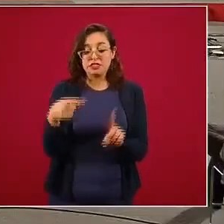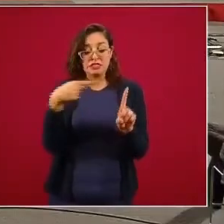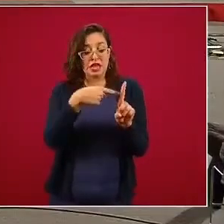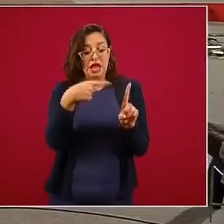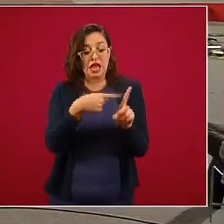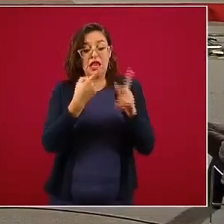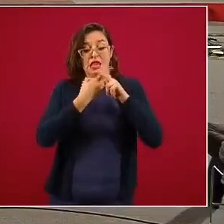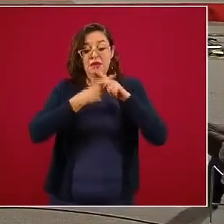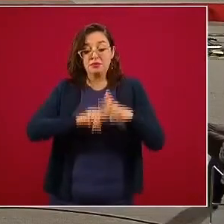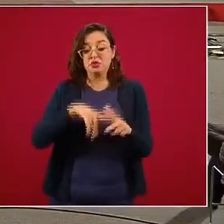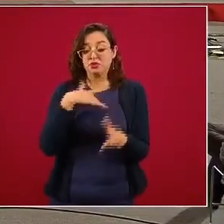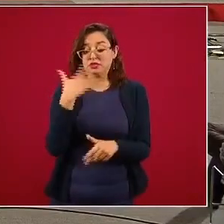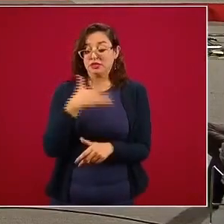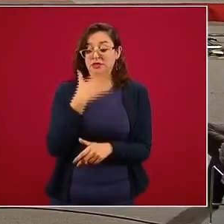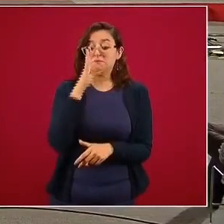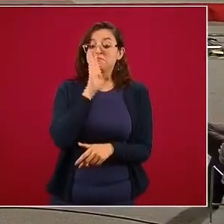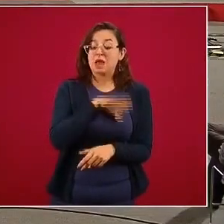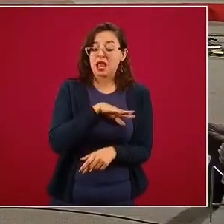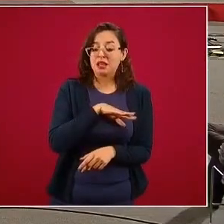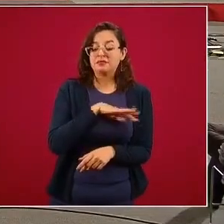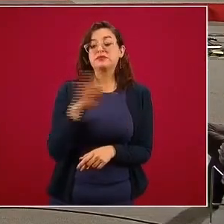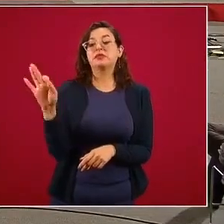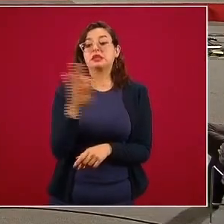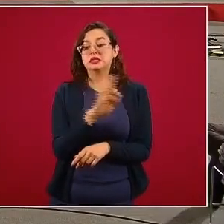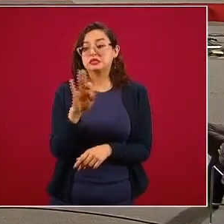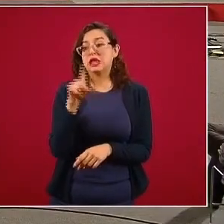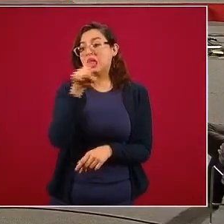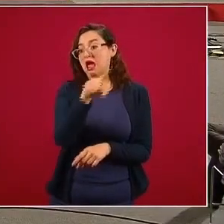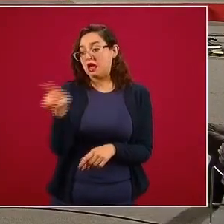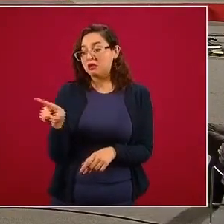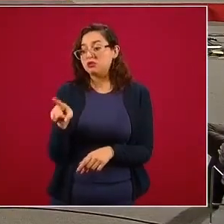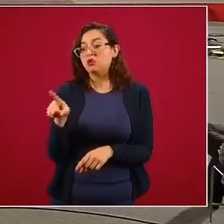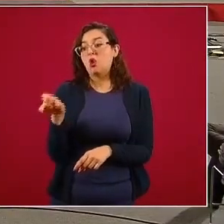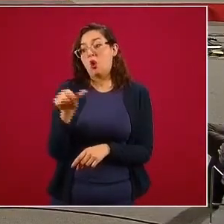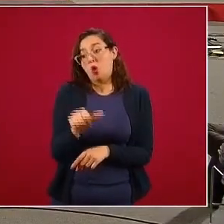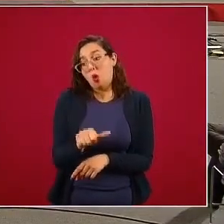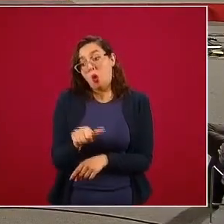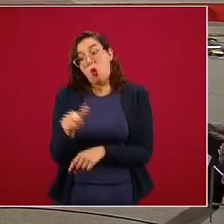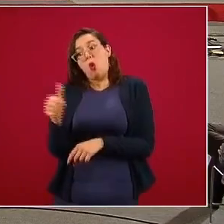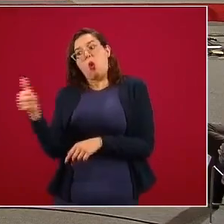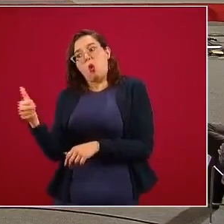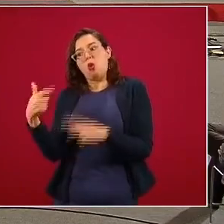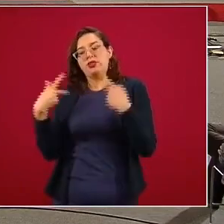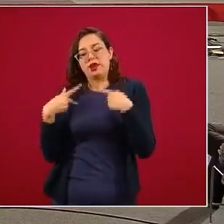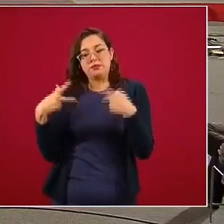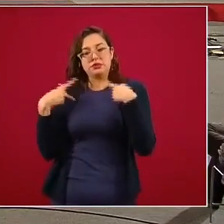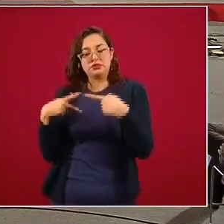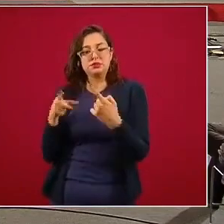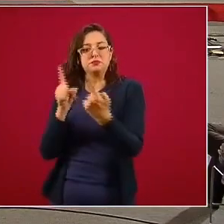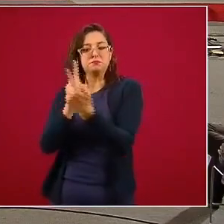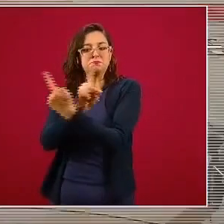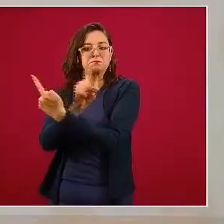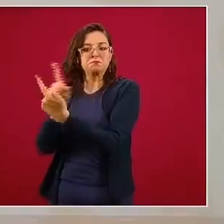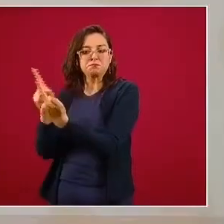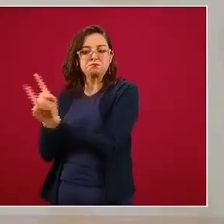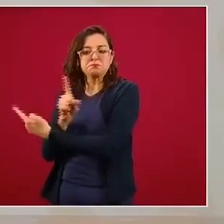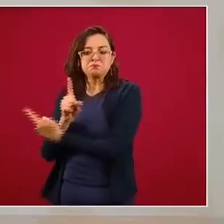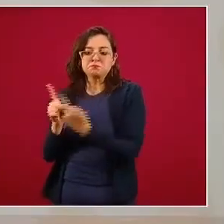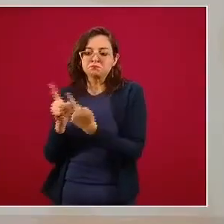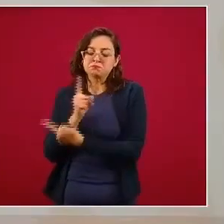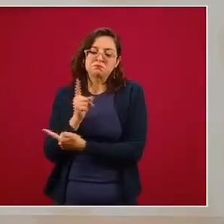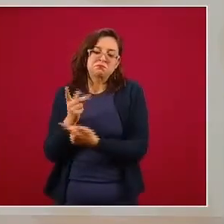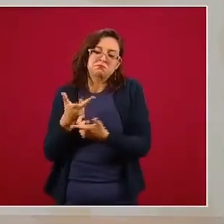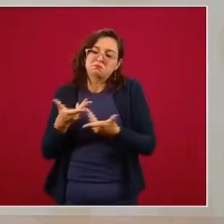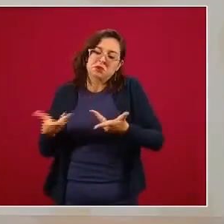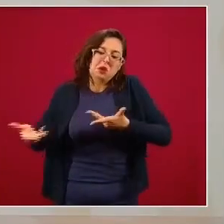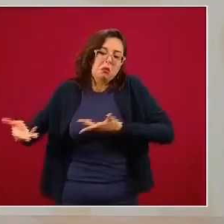de síntomas, estas personas pueden haber tenido un contacto común para todas ellas